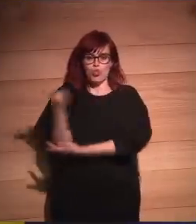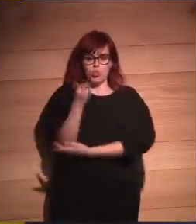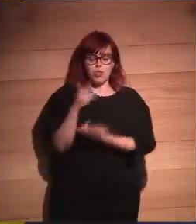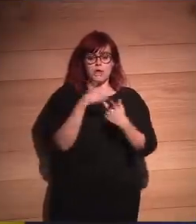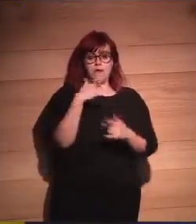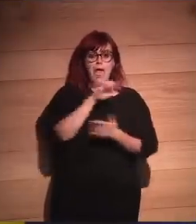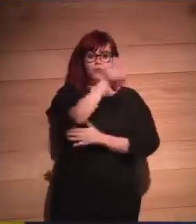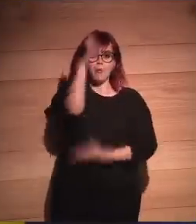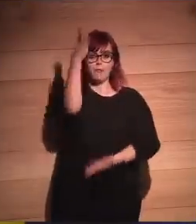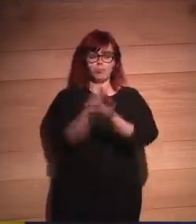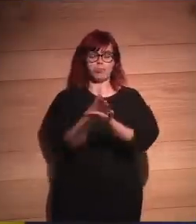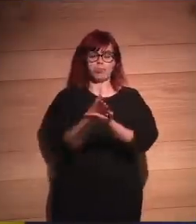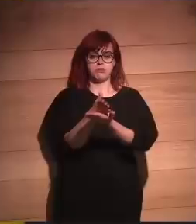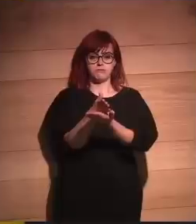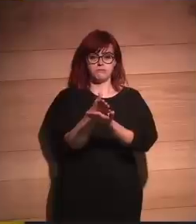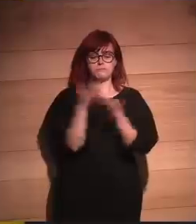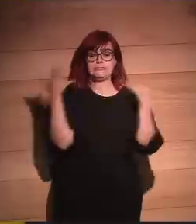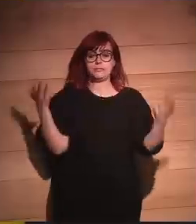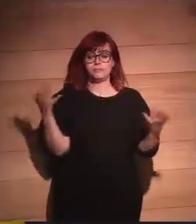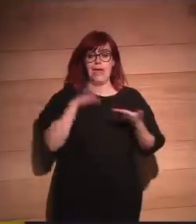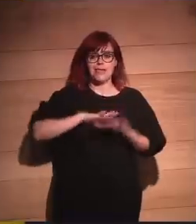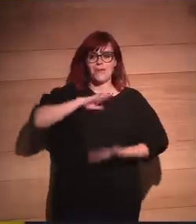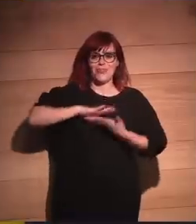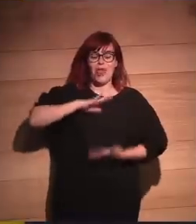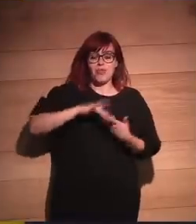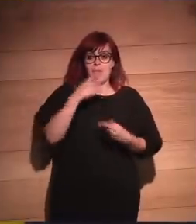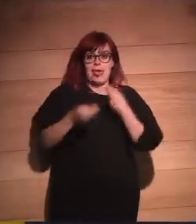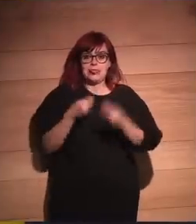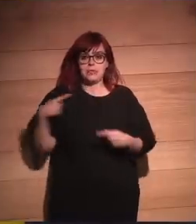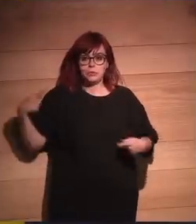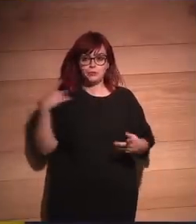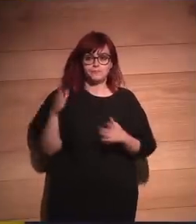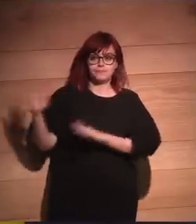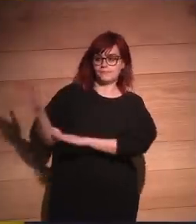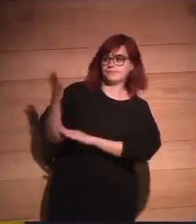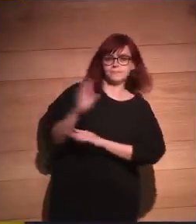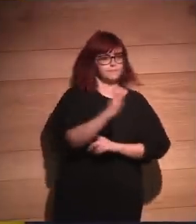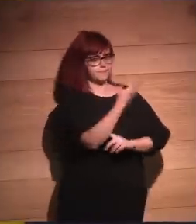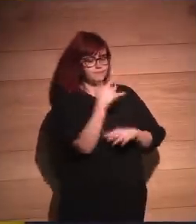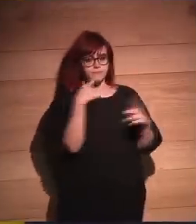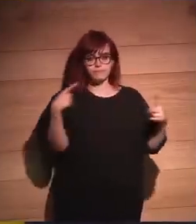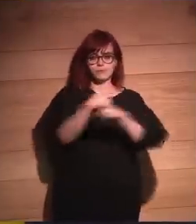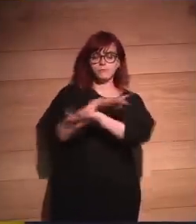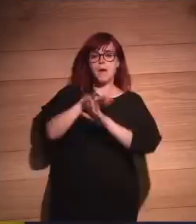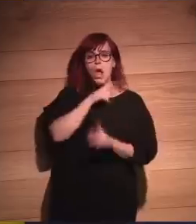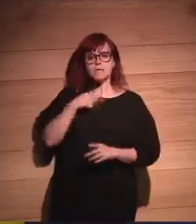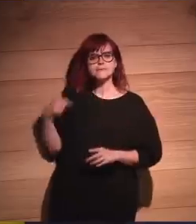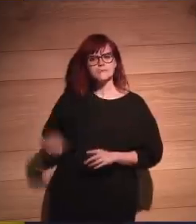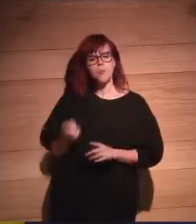los europeos en medio y sin capacidad de reaccionar, aunque hemos empezado a reaccionar con China,